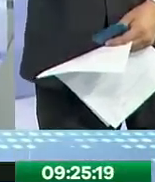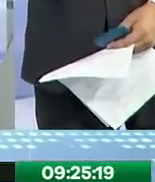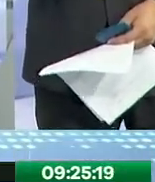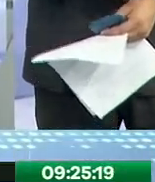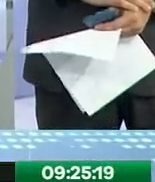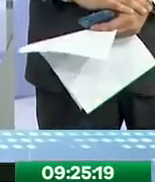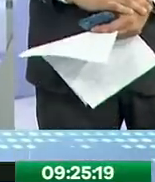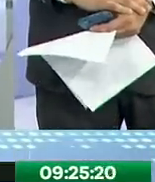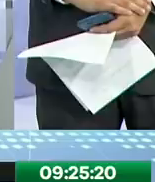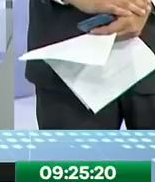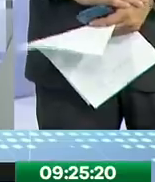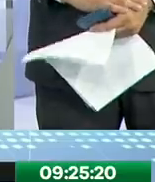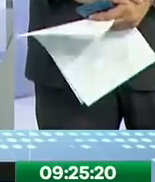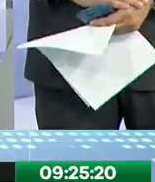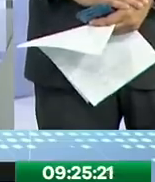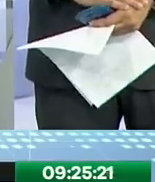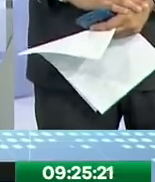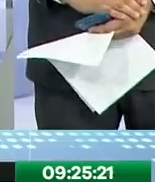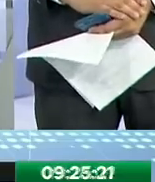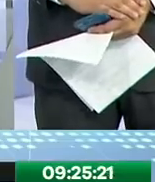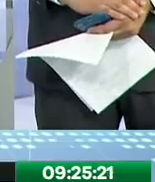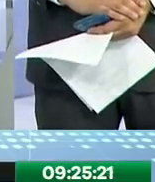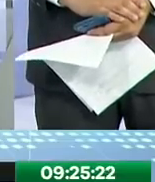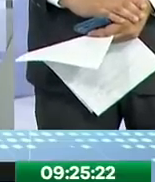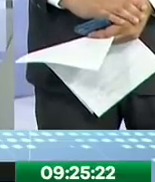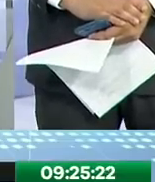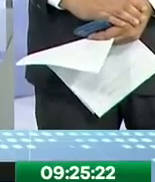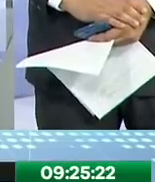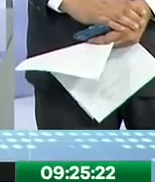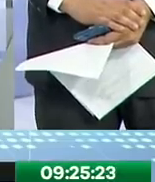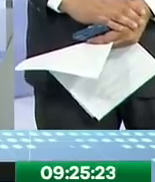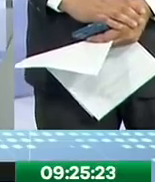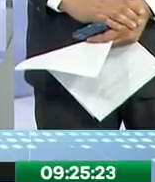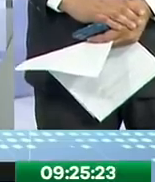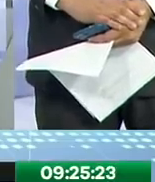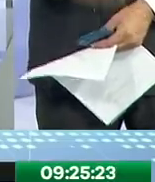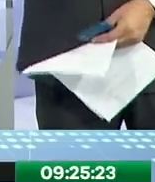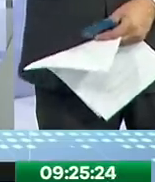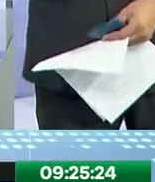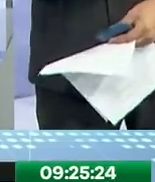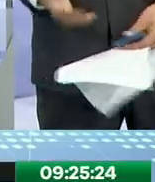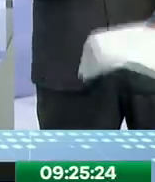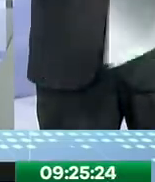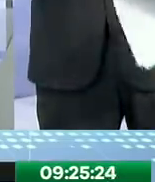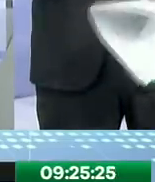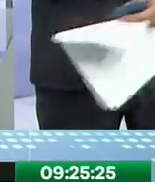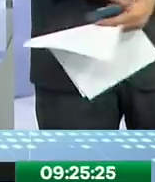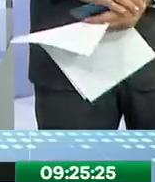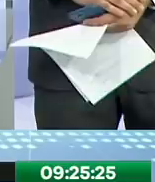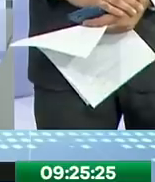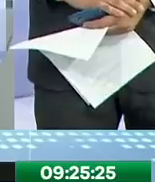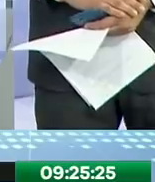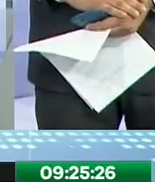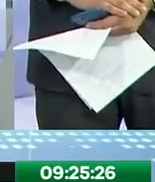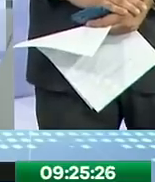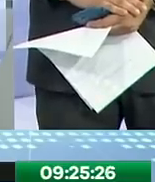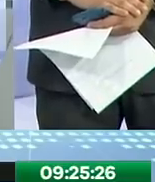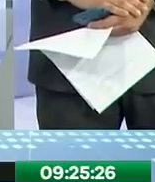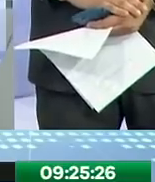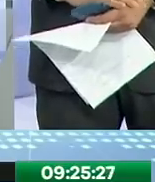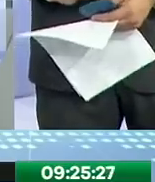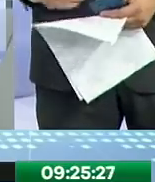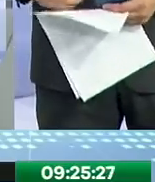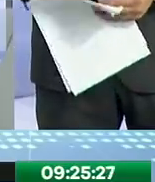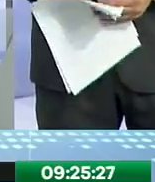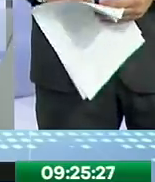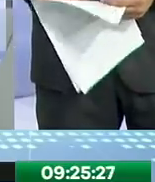enorme y felicitaciones otra vez, un abrazo inmenso, mi querido Charlie. ¿Qué nos tienes? ¿Qué nos dice más? Ahí están los aplausos merecidos para ti, Charlie. Muchas